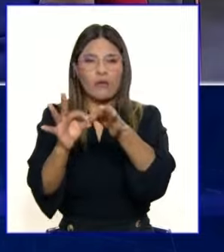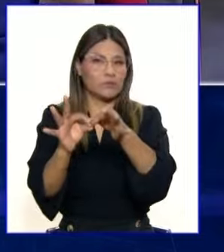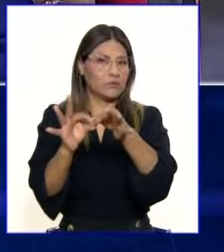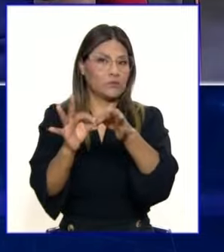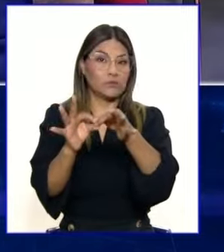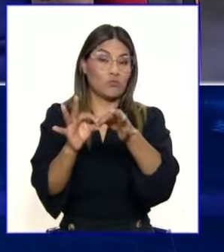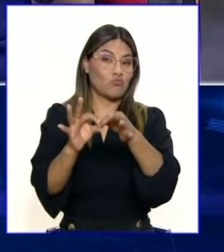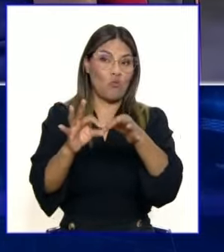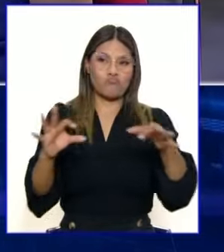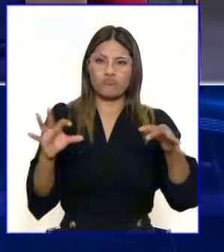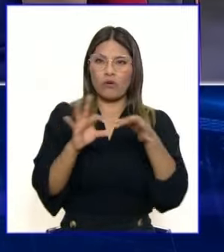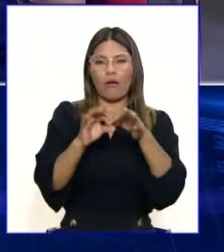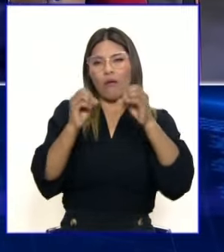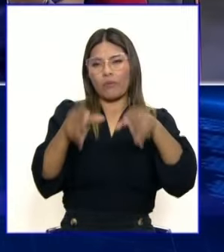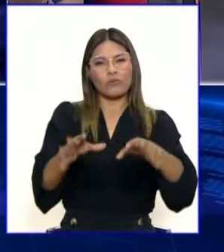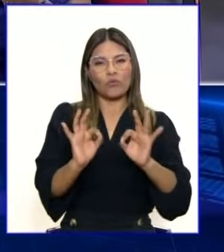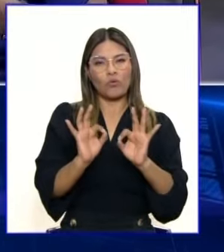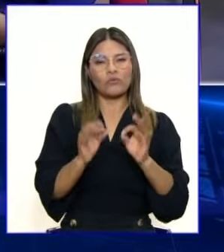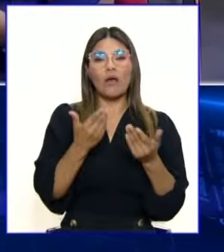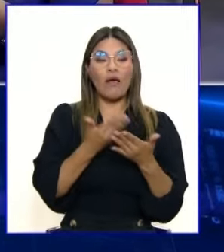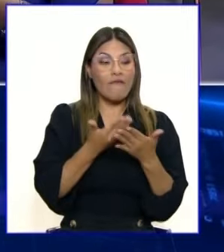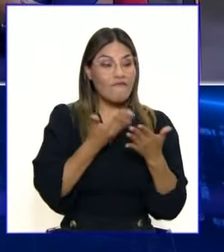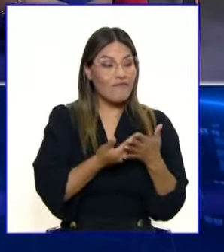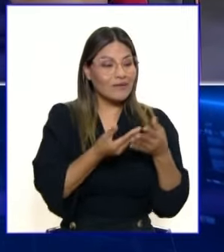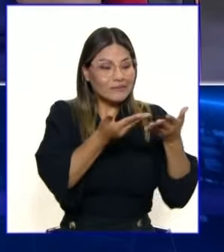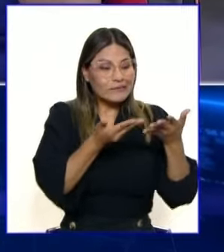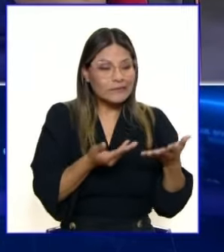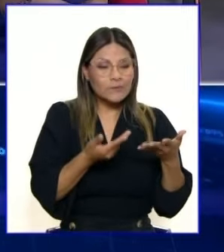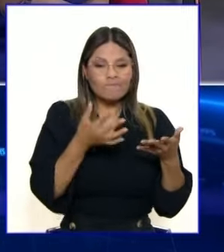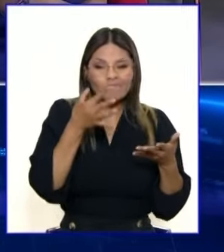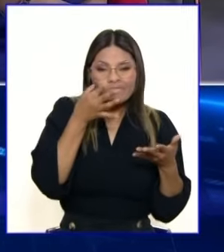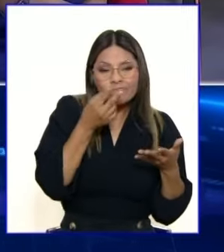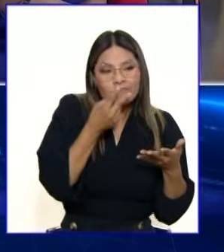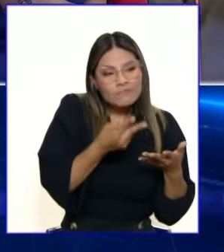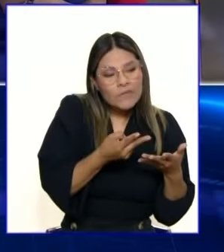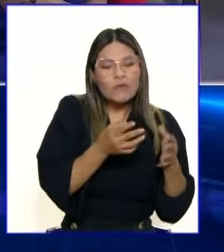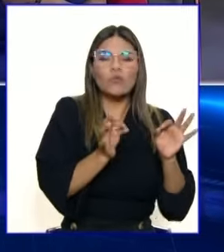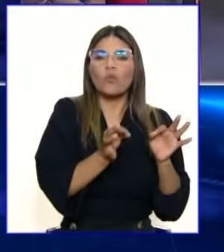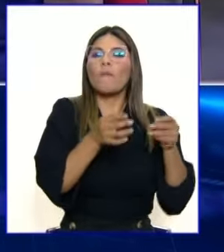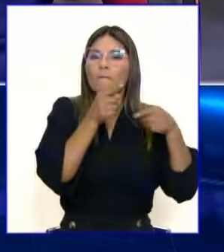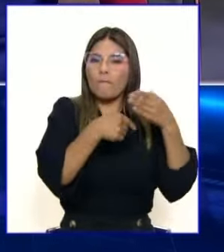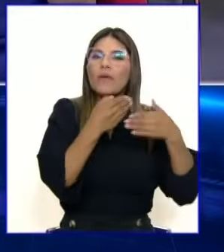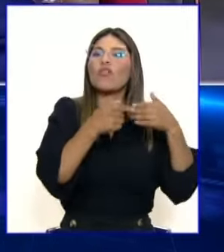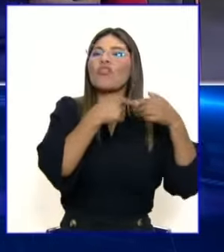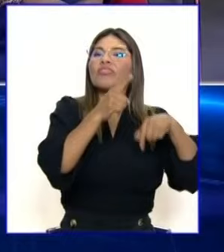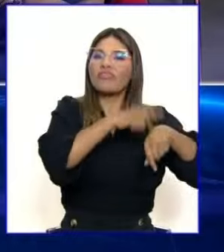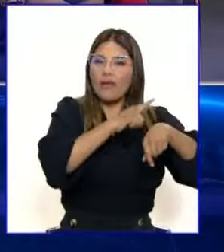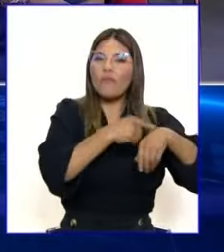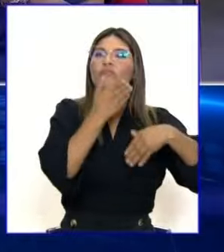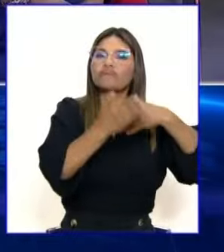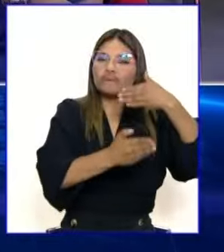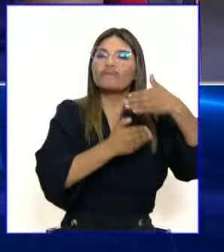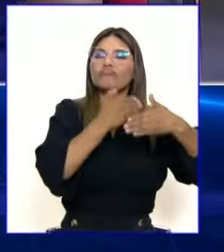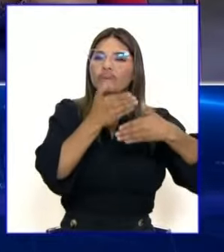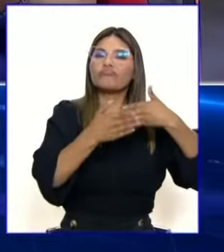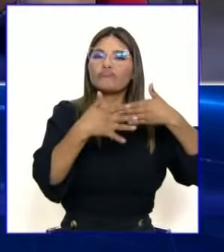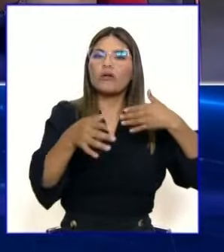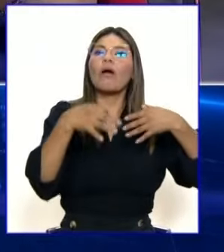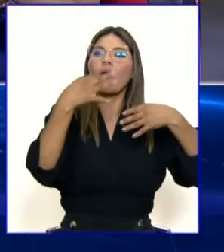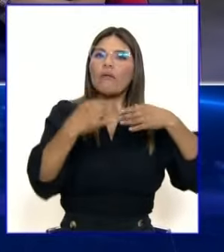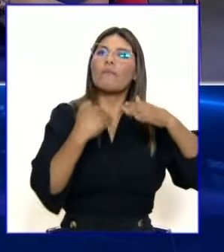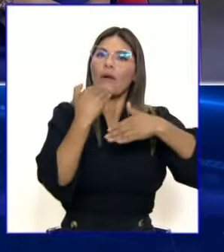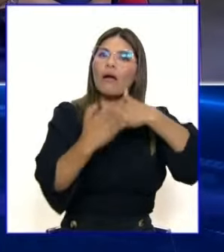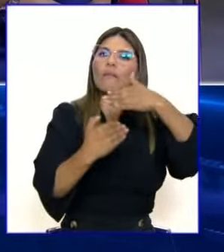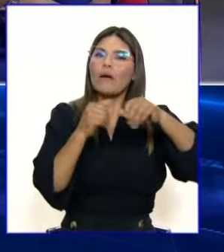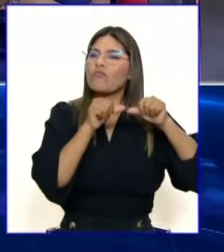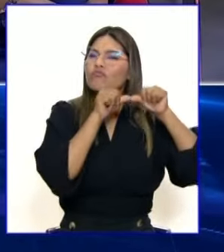vemos en algo físico, representadas en algo físico, pero que se llevan a cabo a través del tiempo y con eso